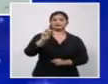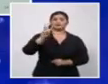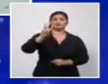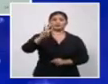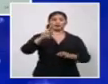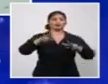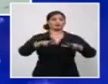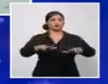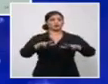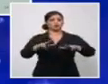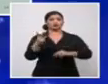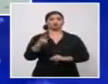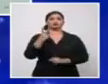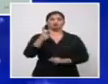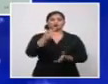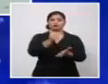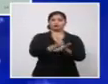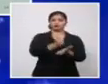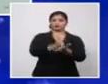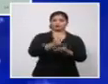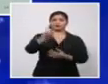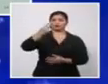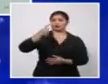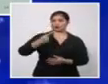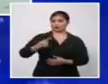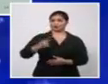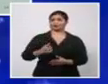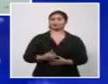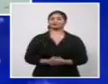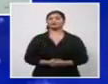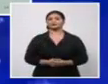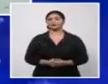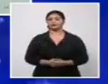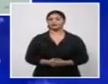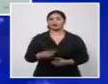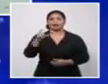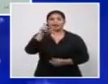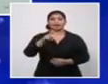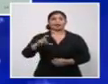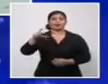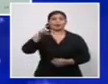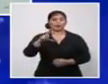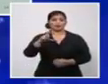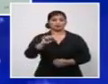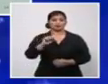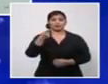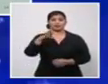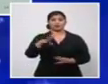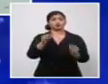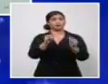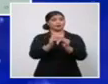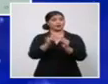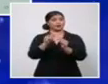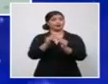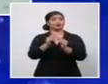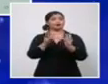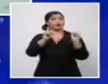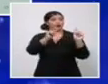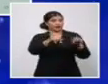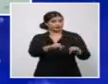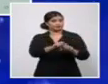Ciego de Ávila y 1 de Venezuela. Camagüey, 14 casos importados, 8 del